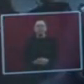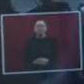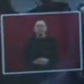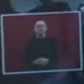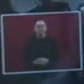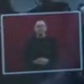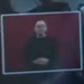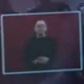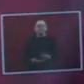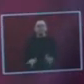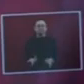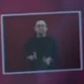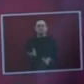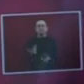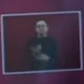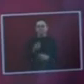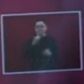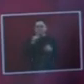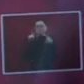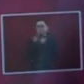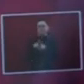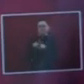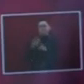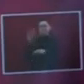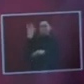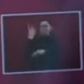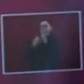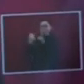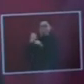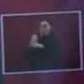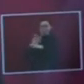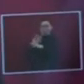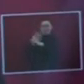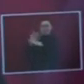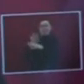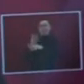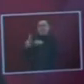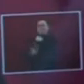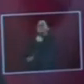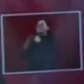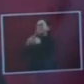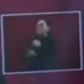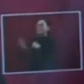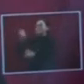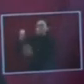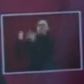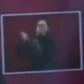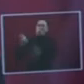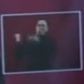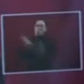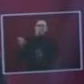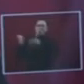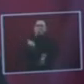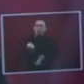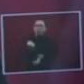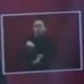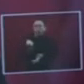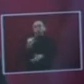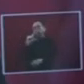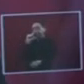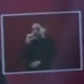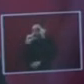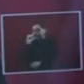El presidente esta mañana ha dicho que la reforma electoral no es su prioridad. Ha hablado de dos momentos de su gobierno: los primeros